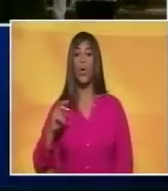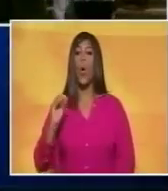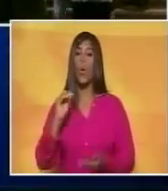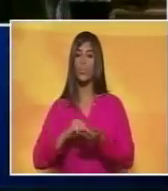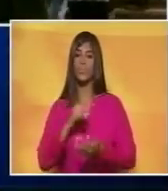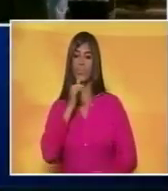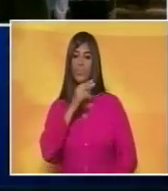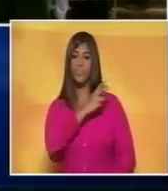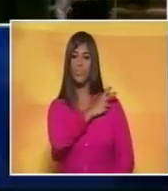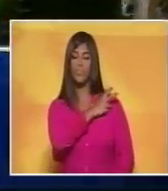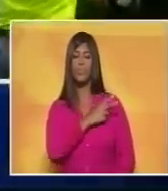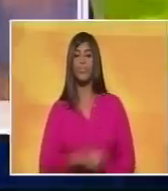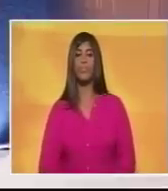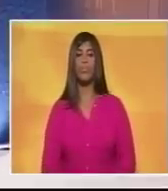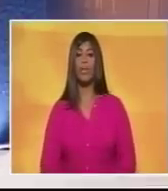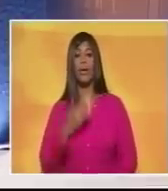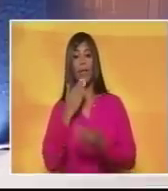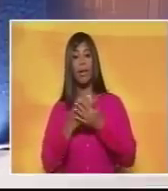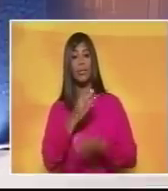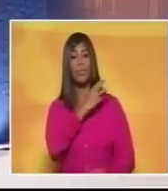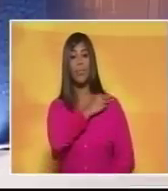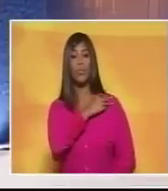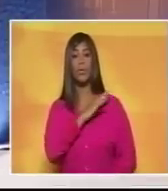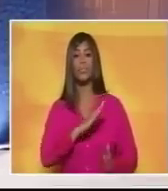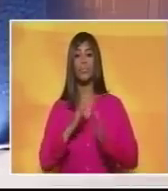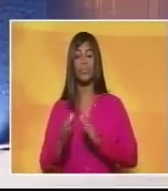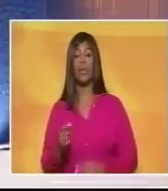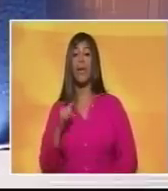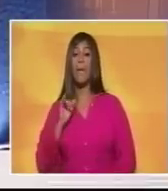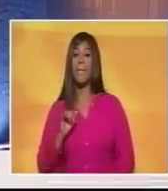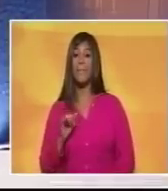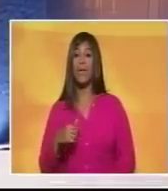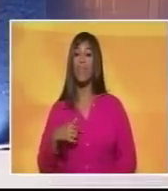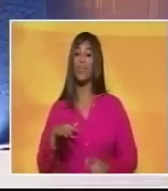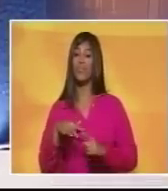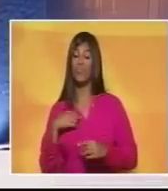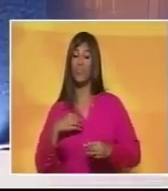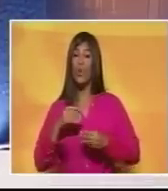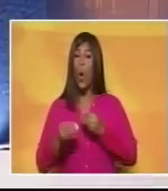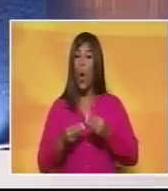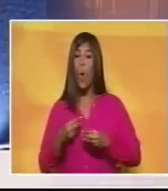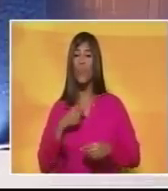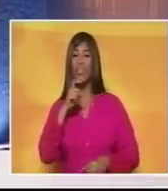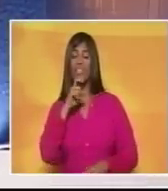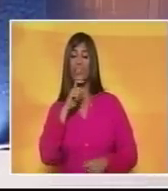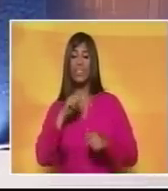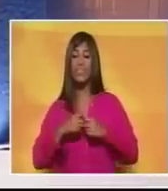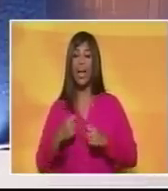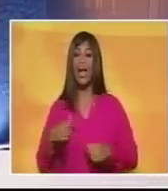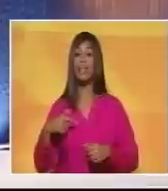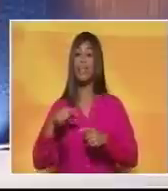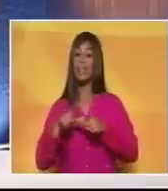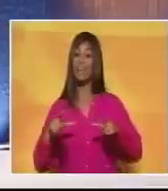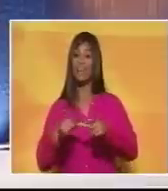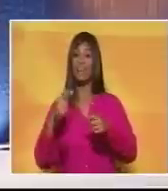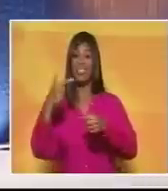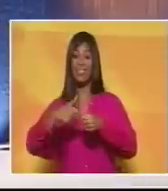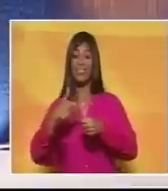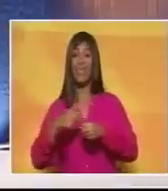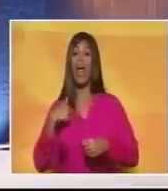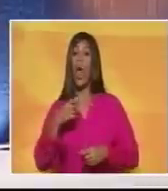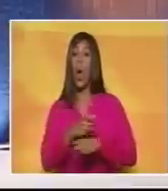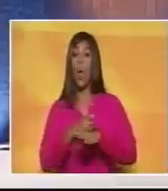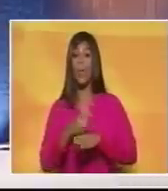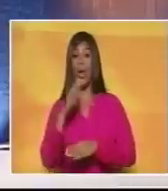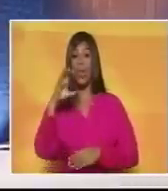estudio. Muchísimas gracias, Manuel. A propósito de la situación actual de la distribución de gasolina en el estado Lara, la gobernadora de la entidad, Carmen